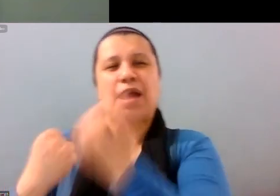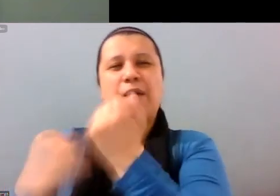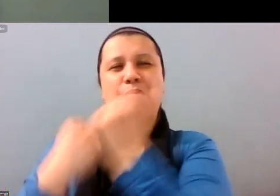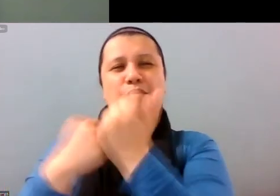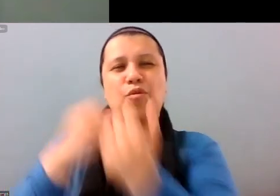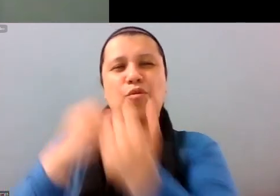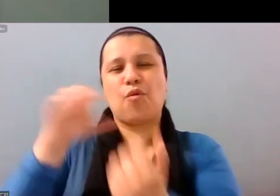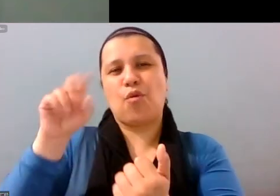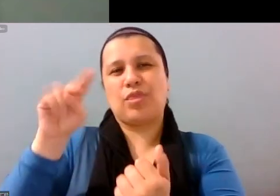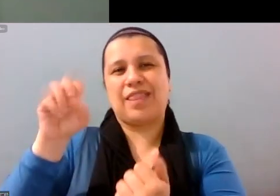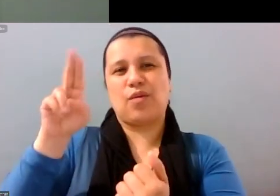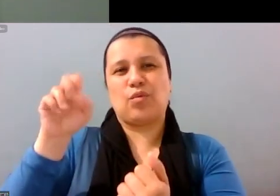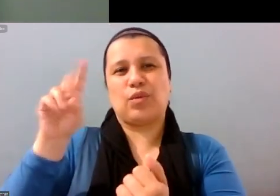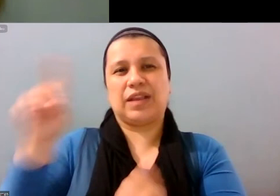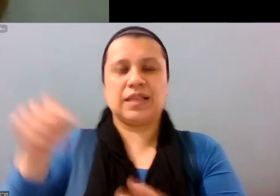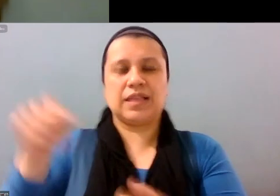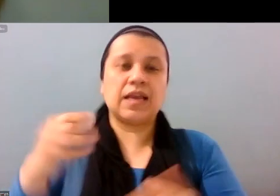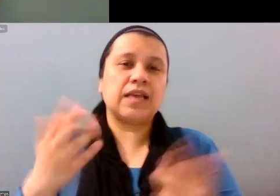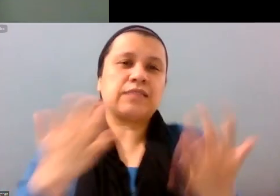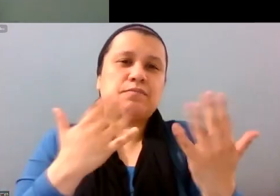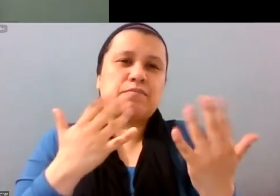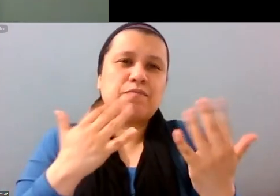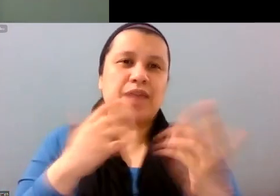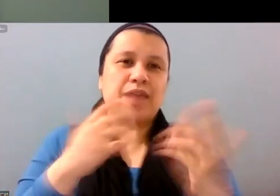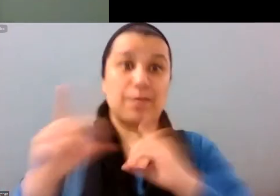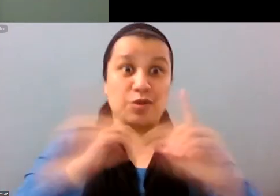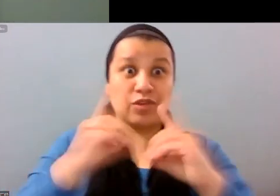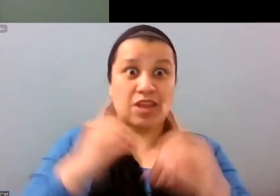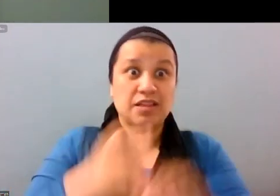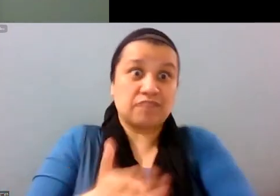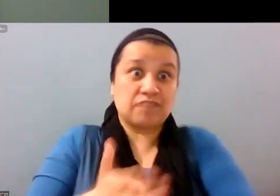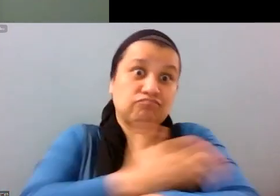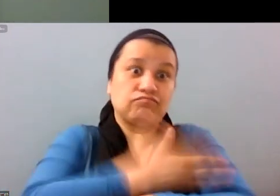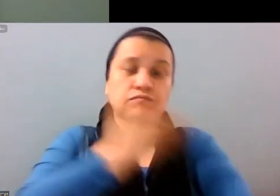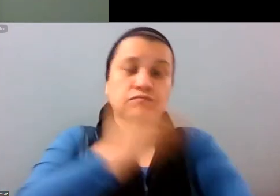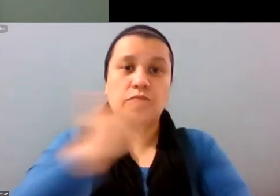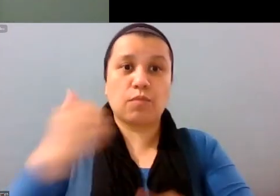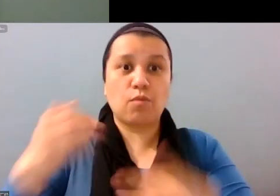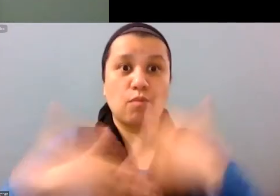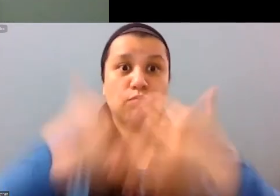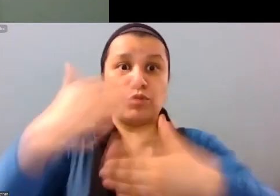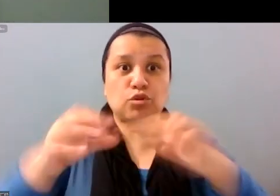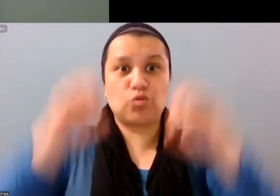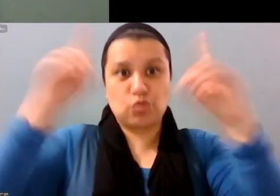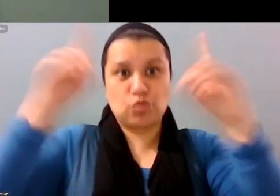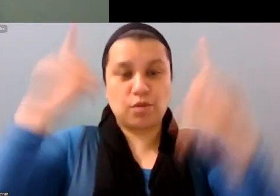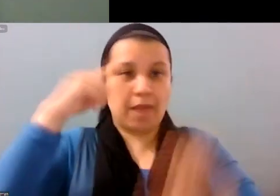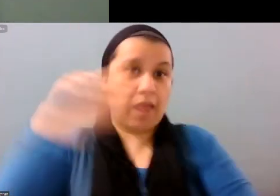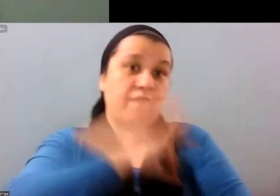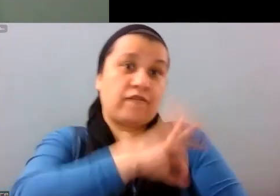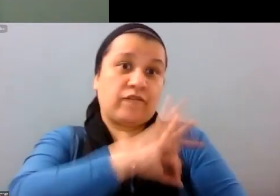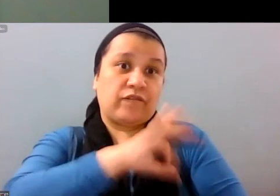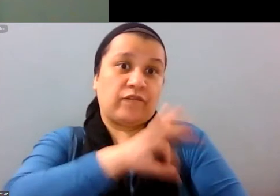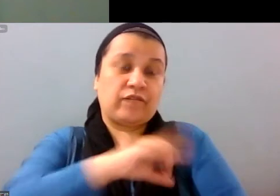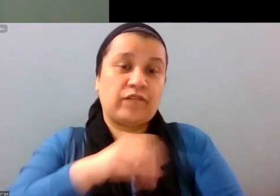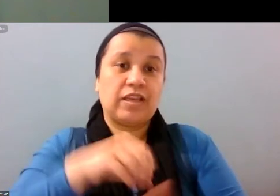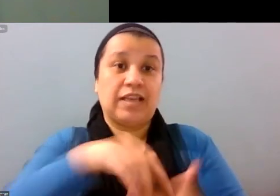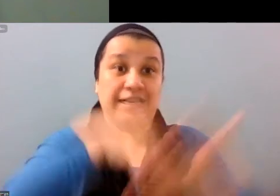contribuya al mejoramiento de los procesos educativos del país para el beneficio de la población estudiantil la población